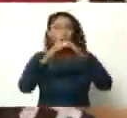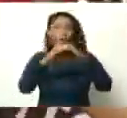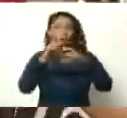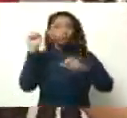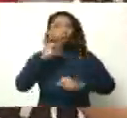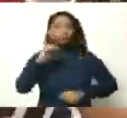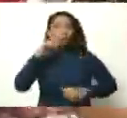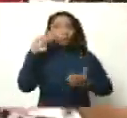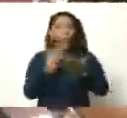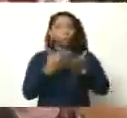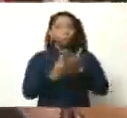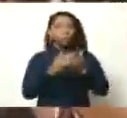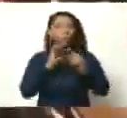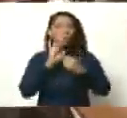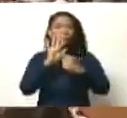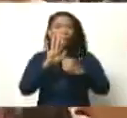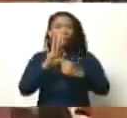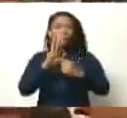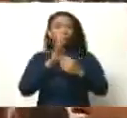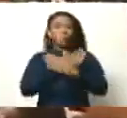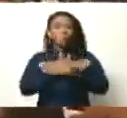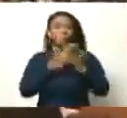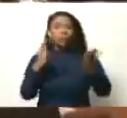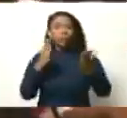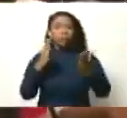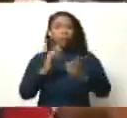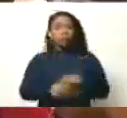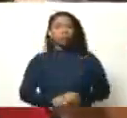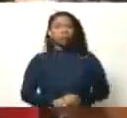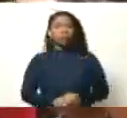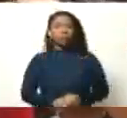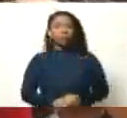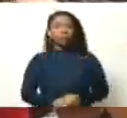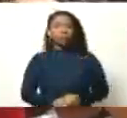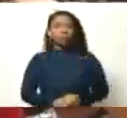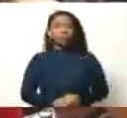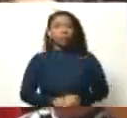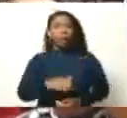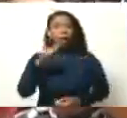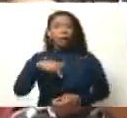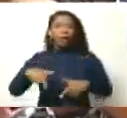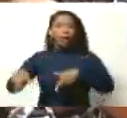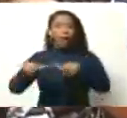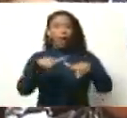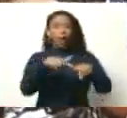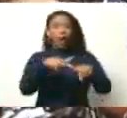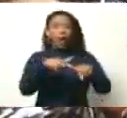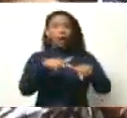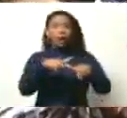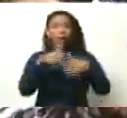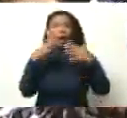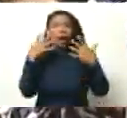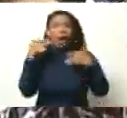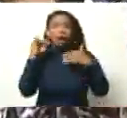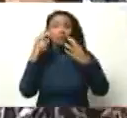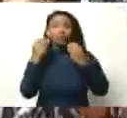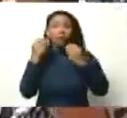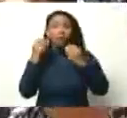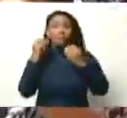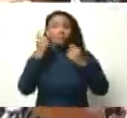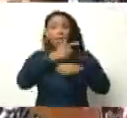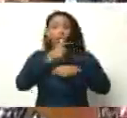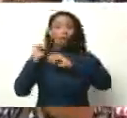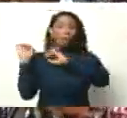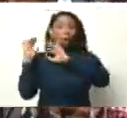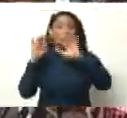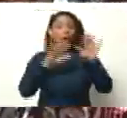para mostrar solidaridad con el diplomático Alex Saab. En este lugar se han dado cita una cantidad de personas desde muy temprano también